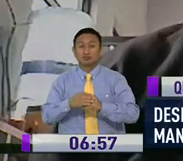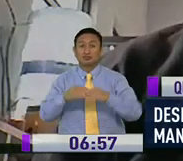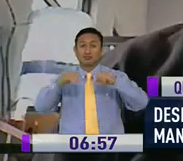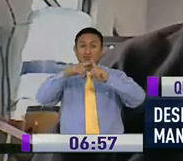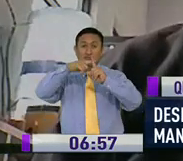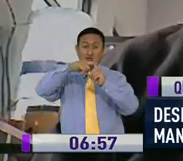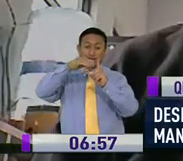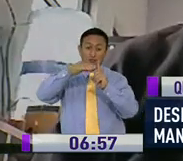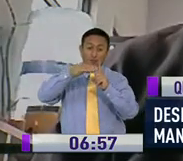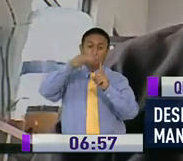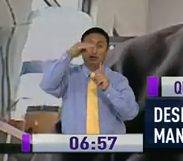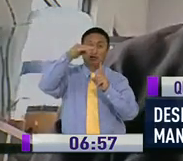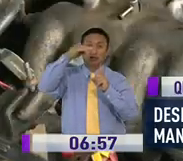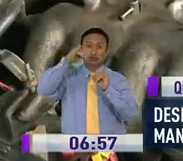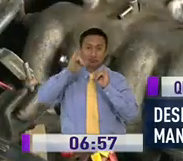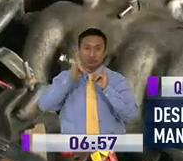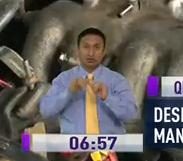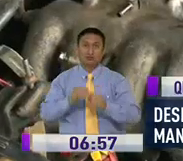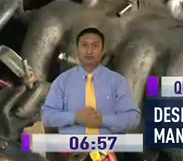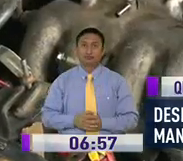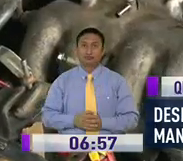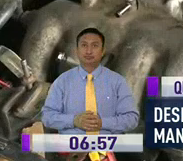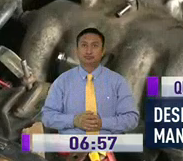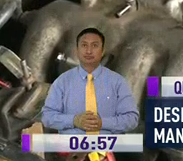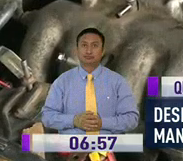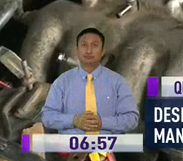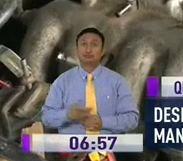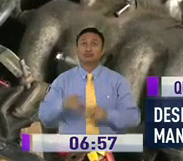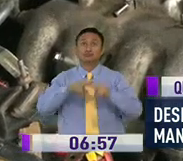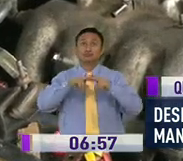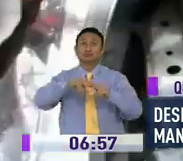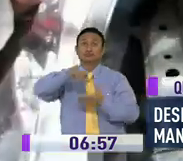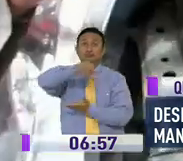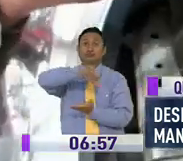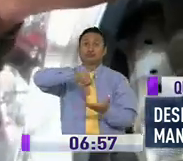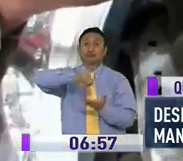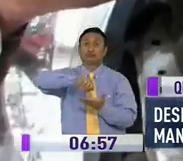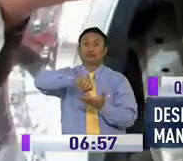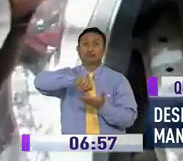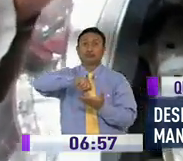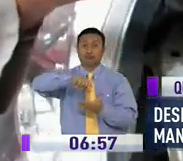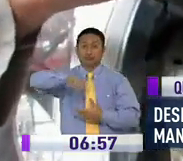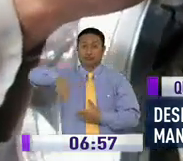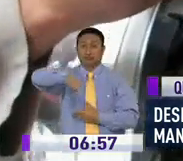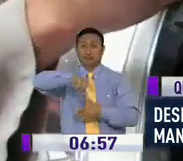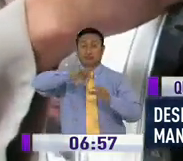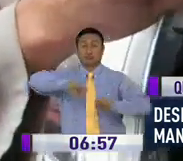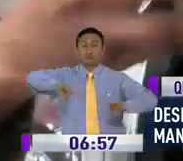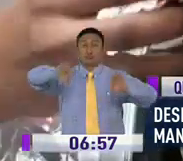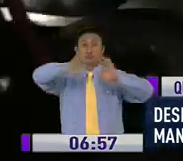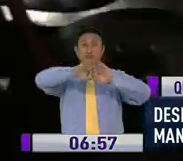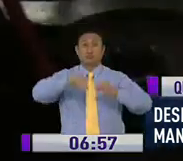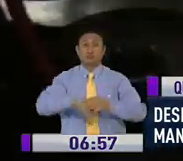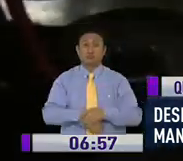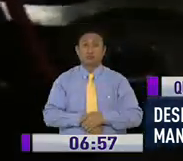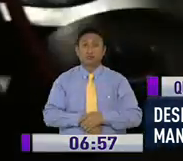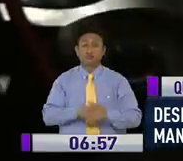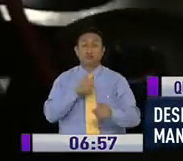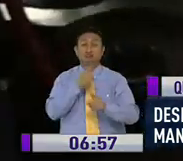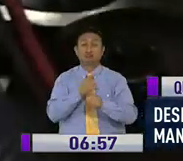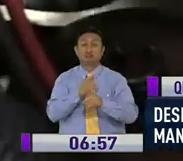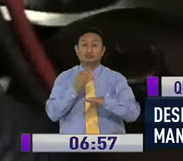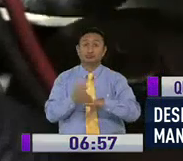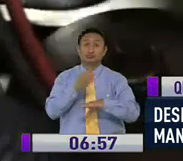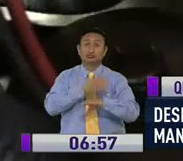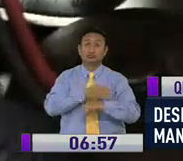de la mitad, un poquito más arriba. La revisión de aceite y otros líquidos es también importante. Por eso, antes